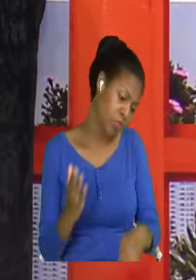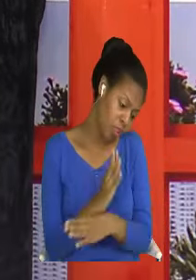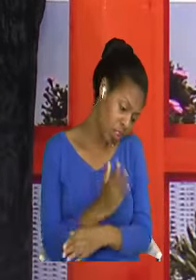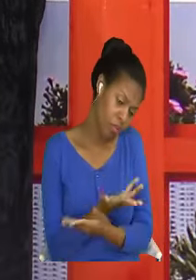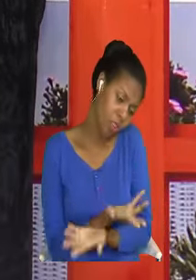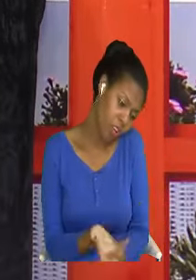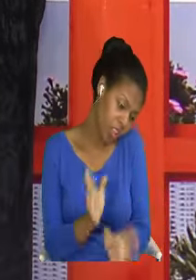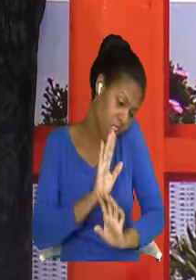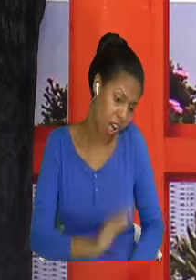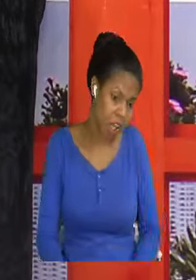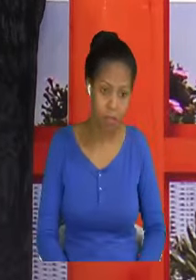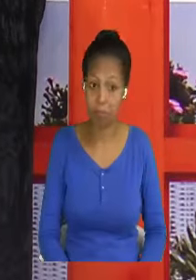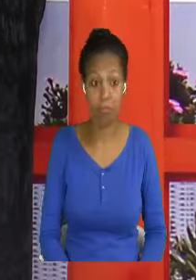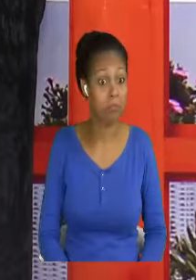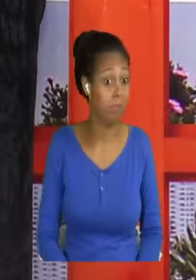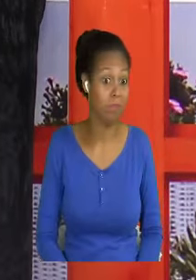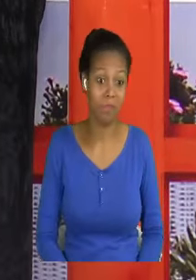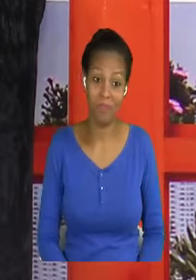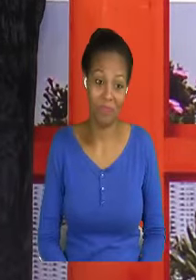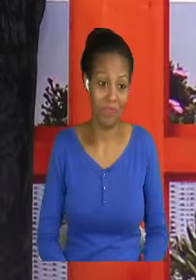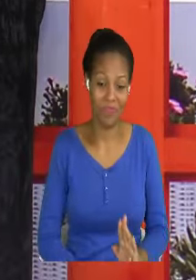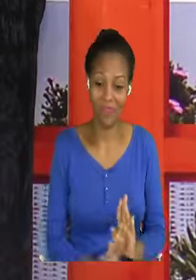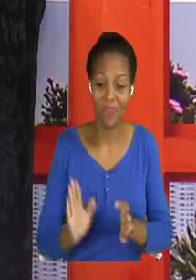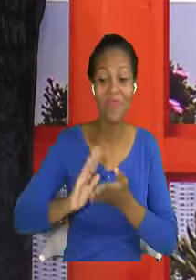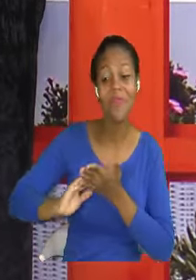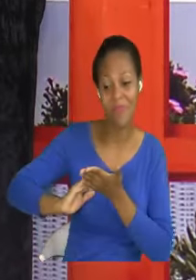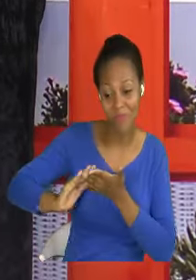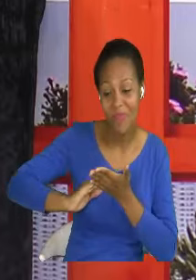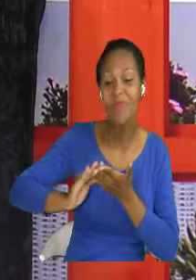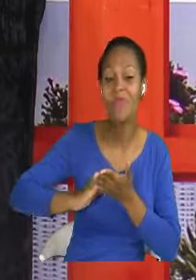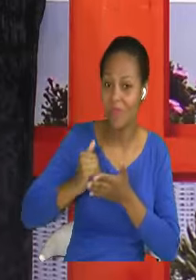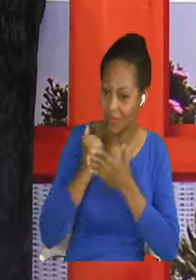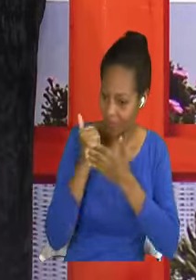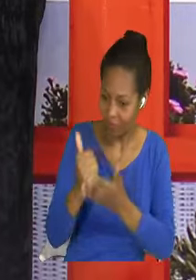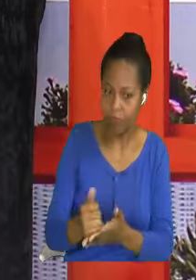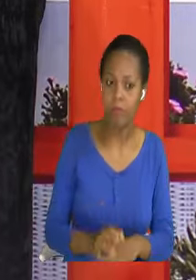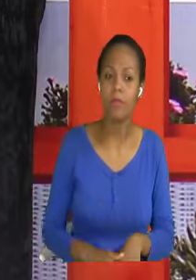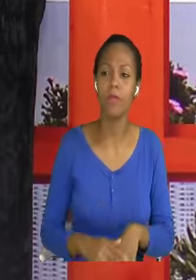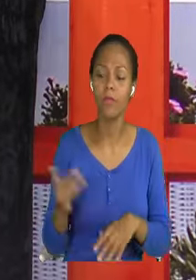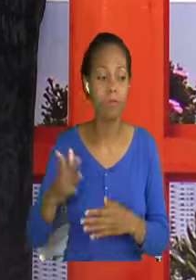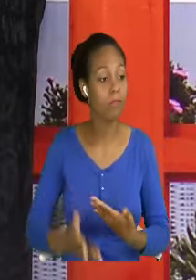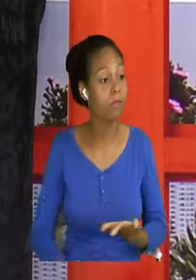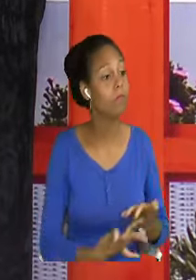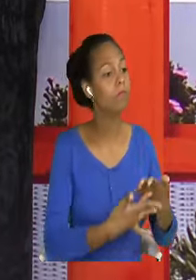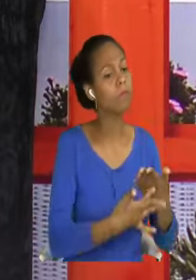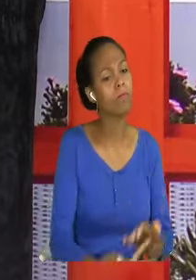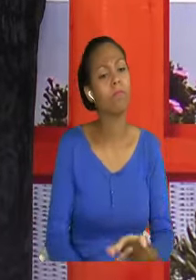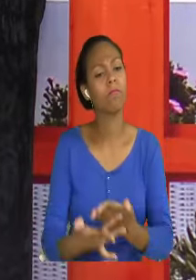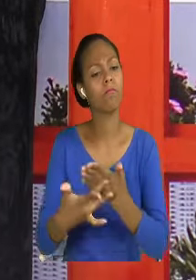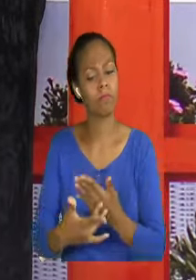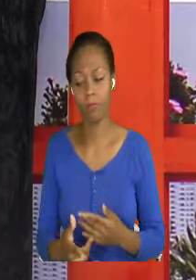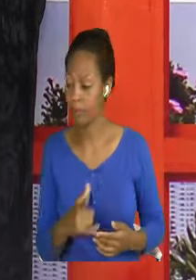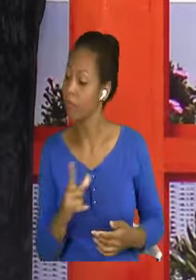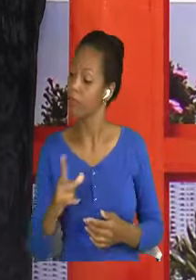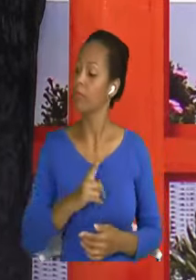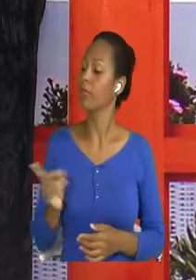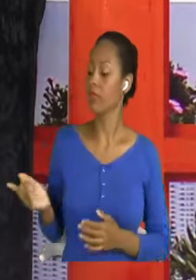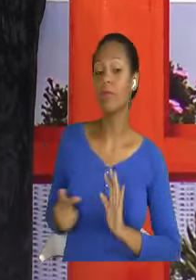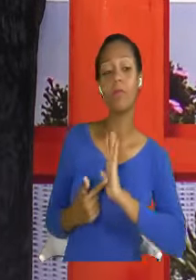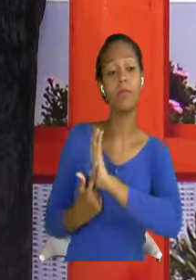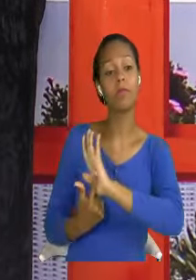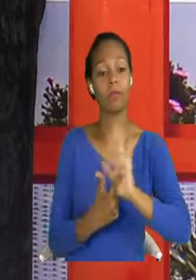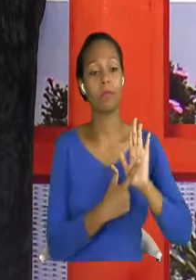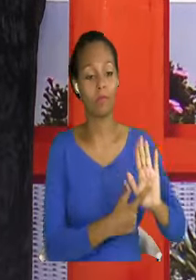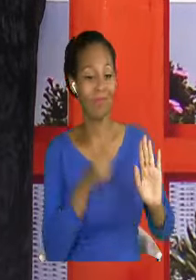que saben dar ese tipo de soluciones. Por eso son personas que inspiran y mueven a sus equipos también. Otra cosa